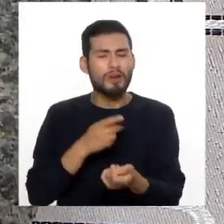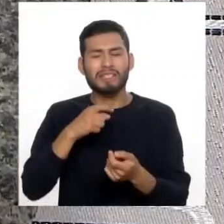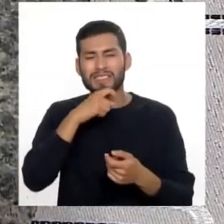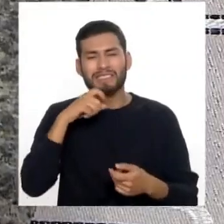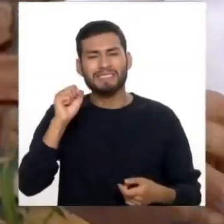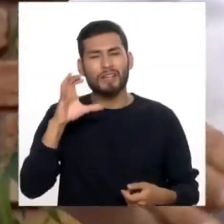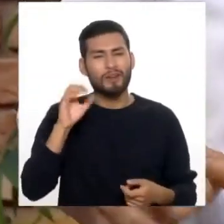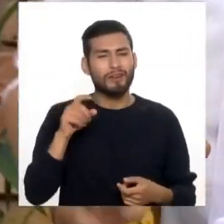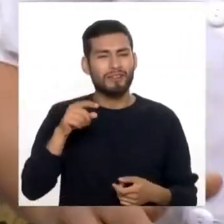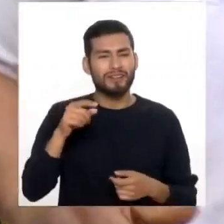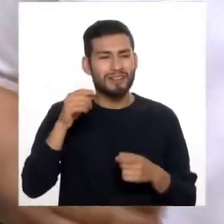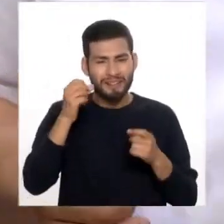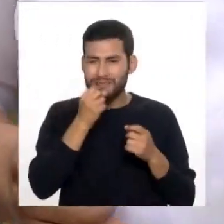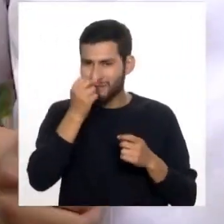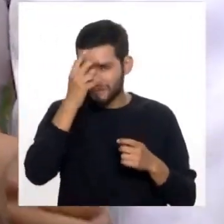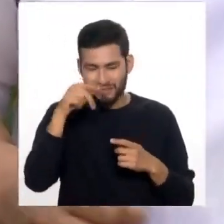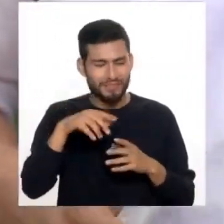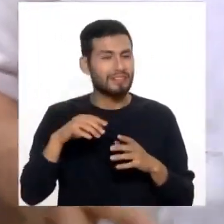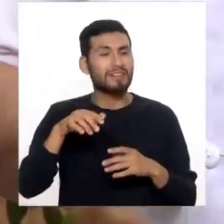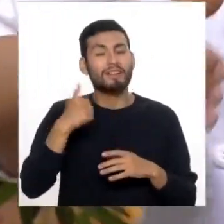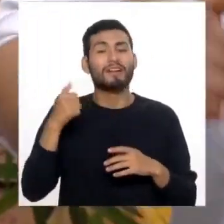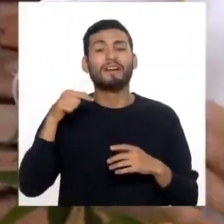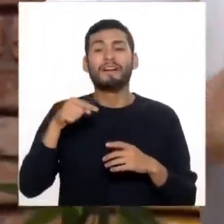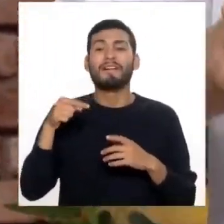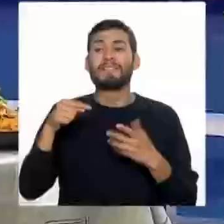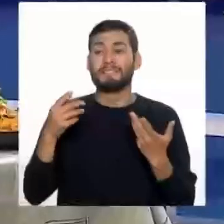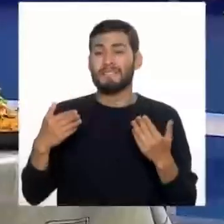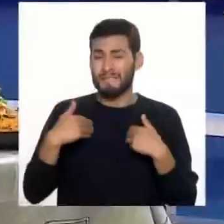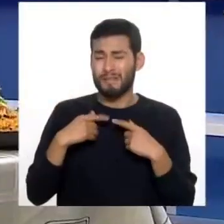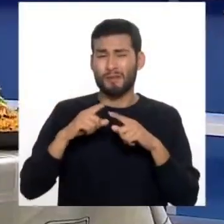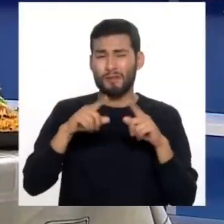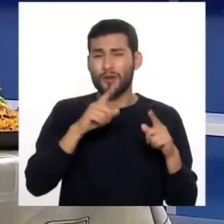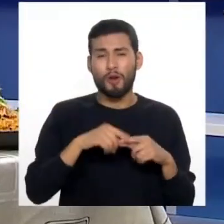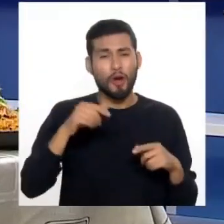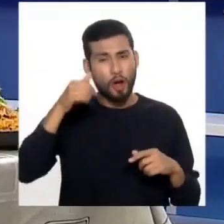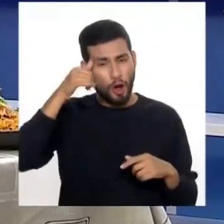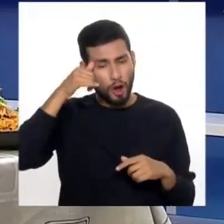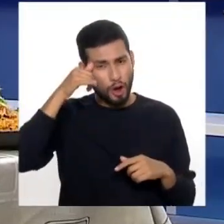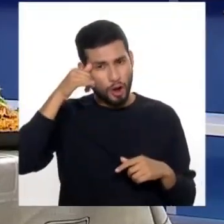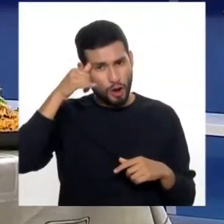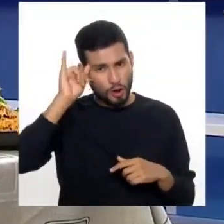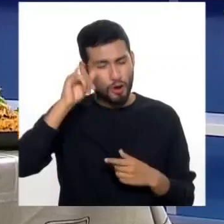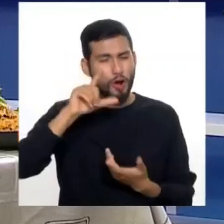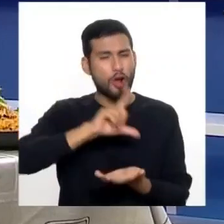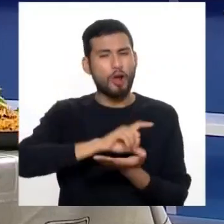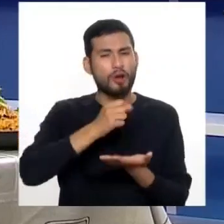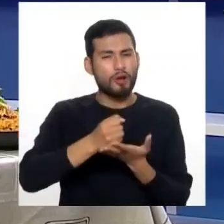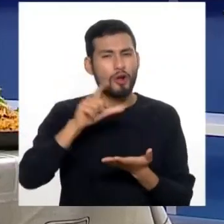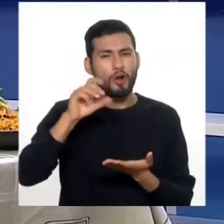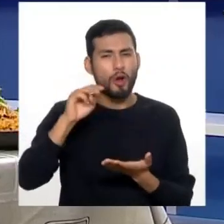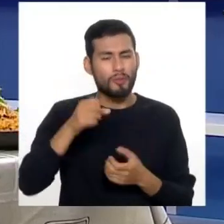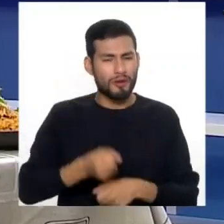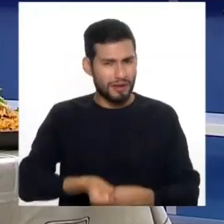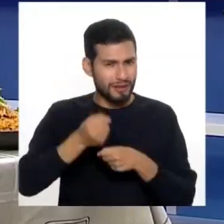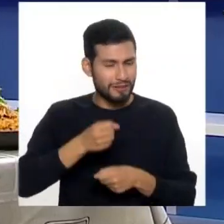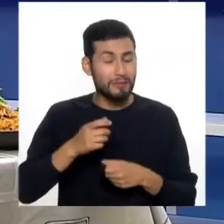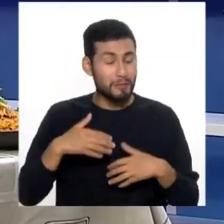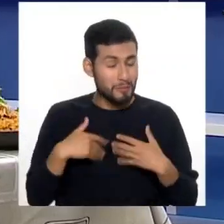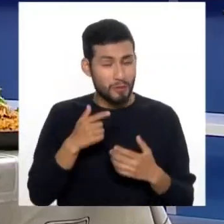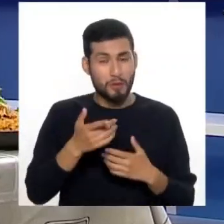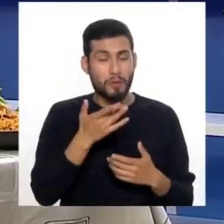uh-huh. ¿no? Tenemos nuestro lomo saltado, tenemos una infinidad de platos criollos que